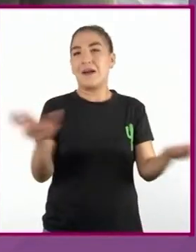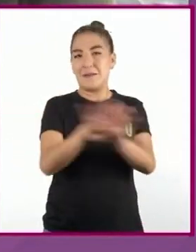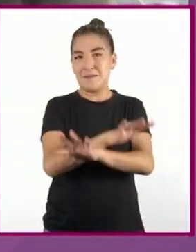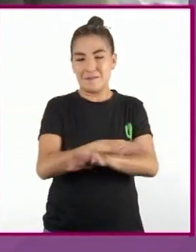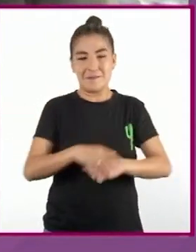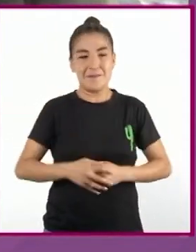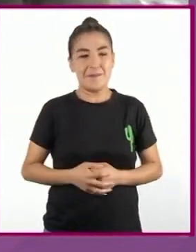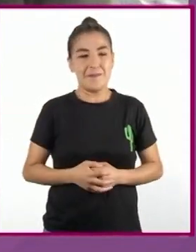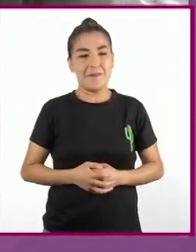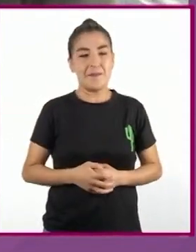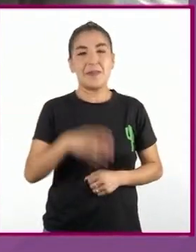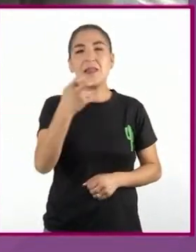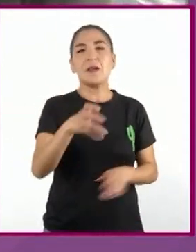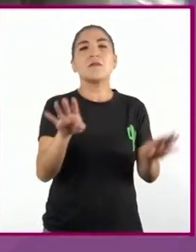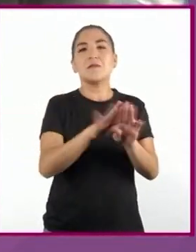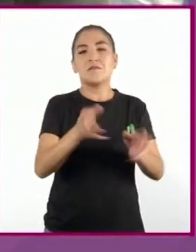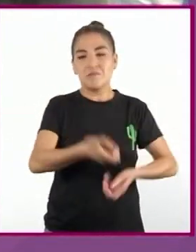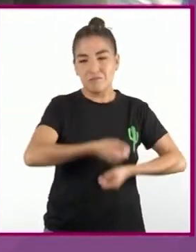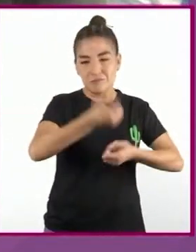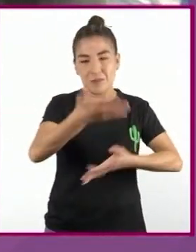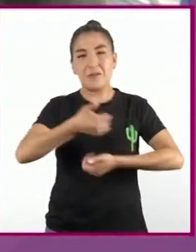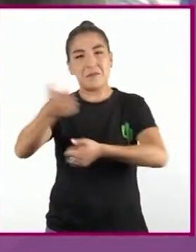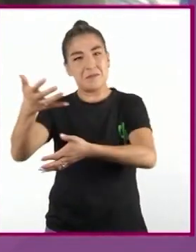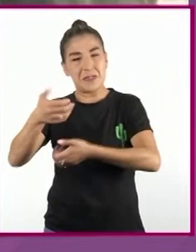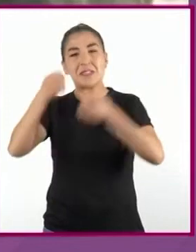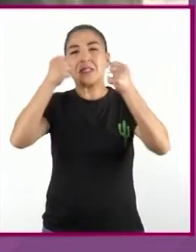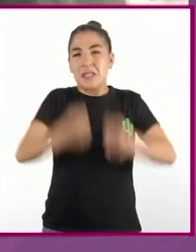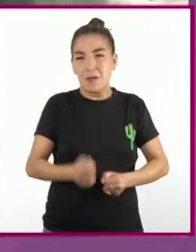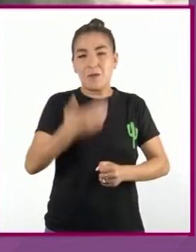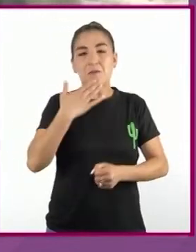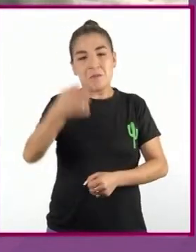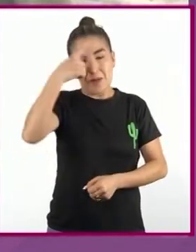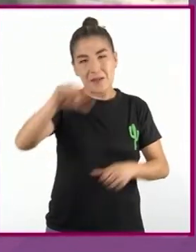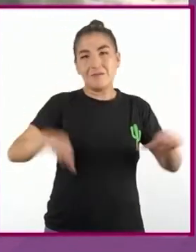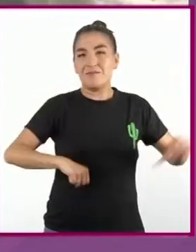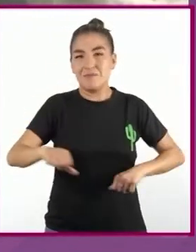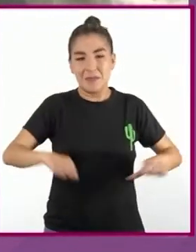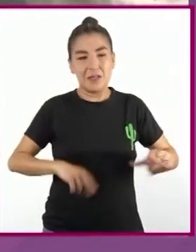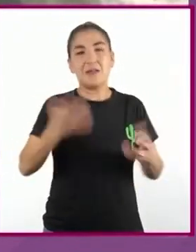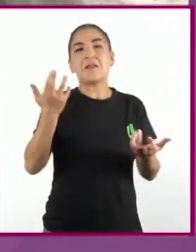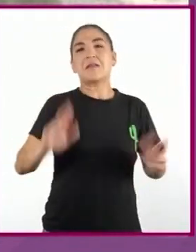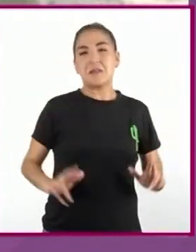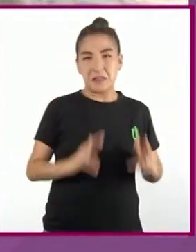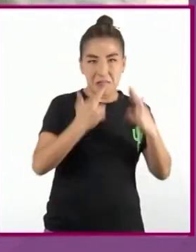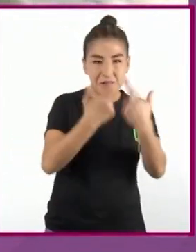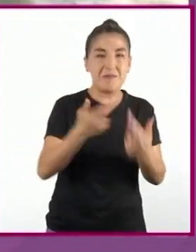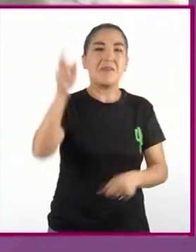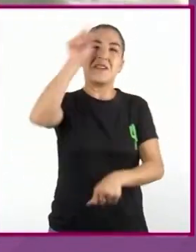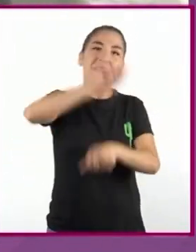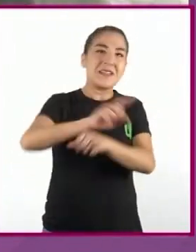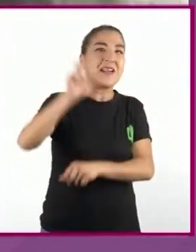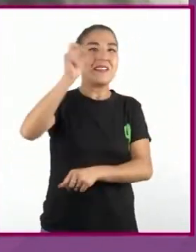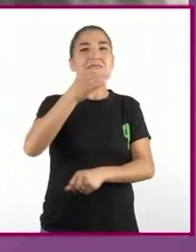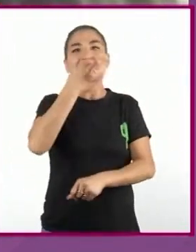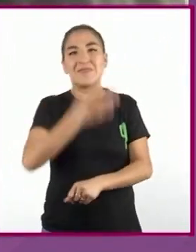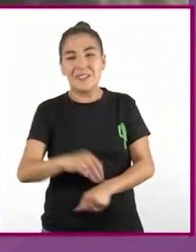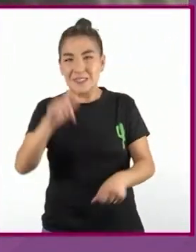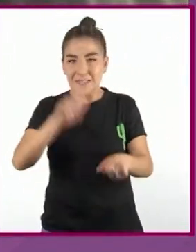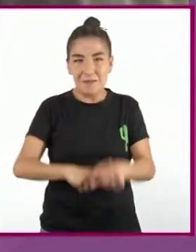asegura sus dotaciones para las actividades bélicas, para las actividades religiosas, para la